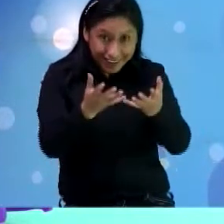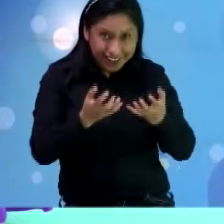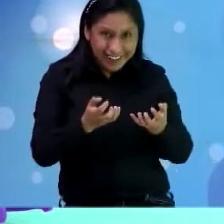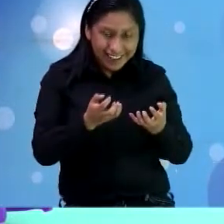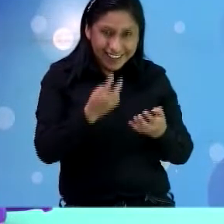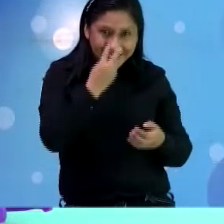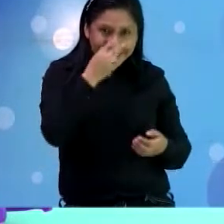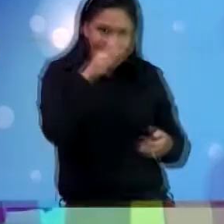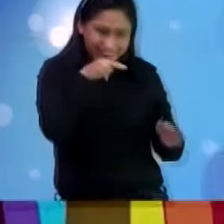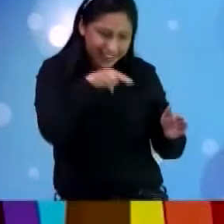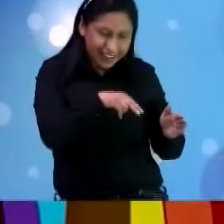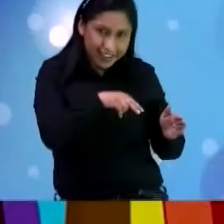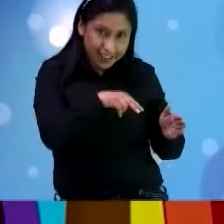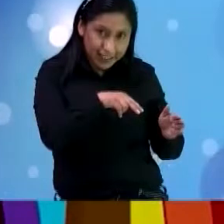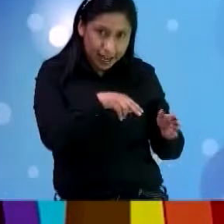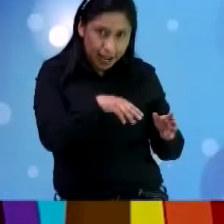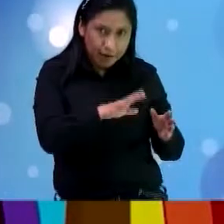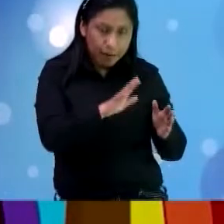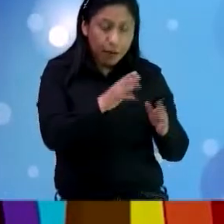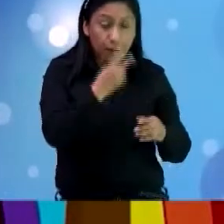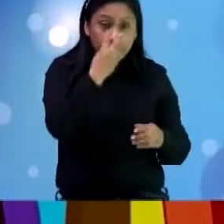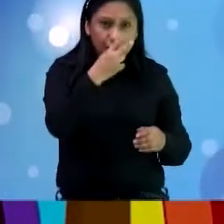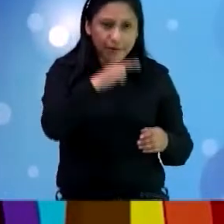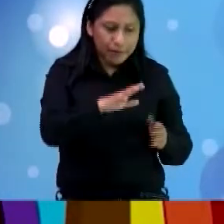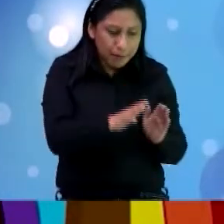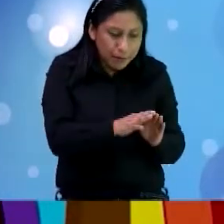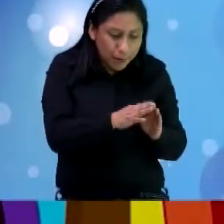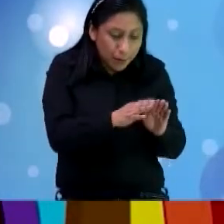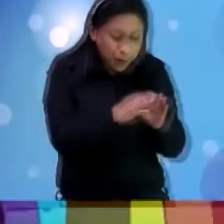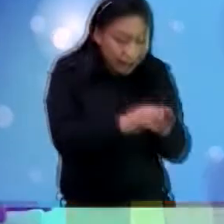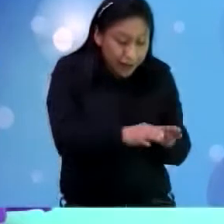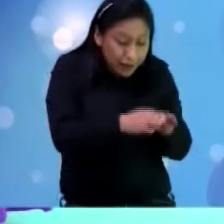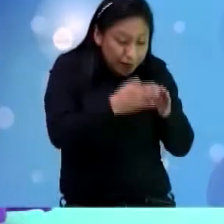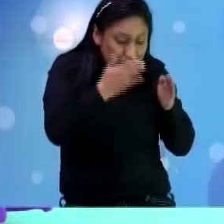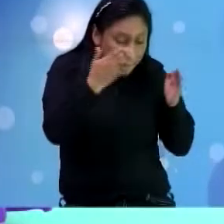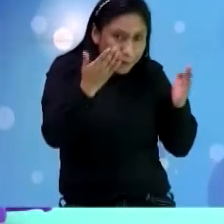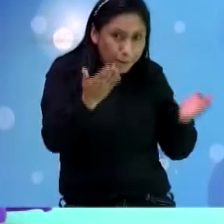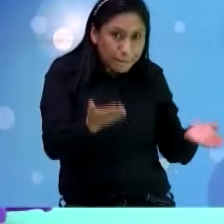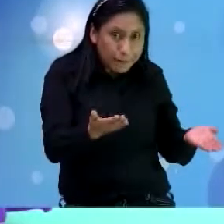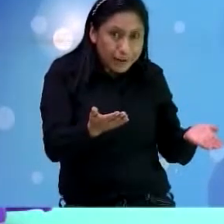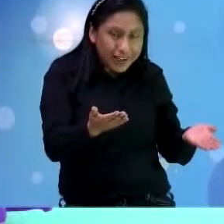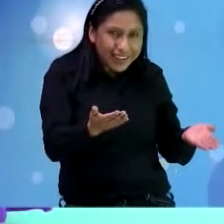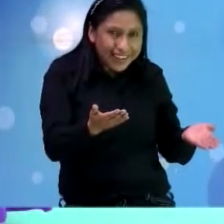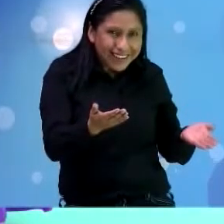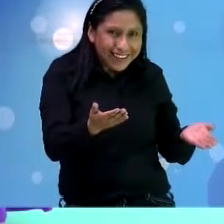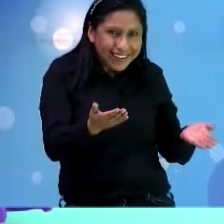descubrir? Muy bien. A ver, veamos qué hay aquí dentro.